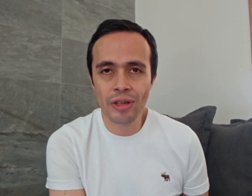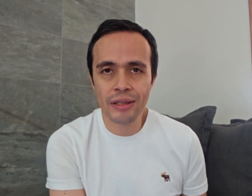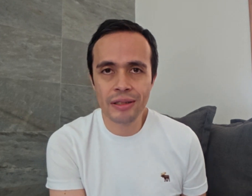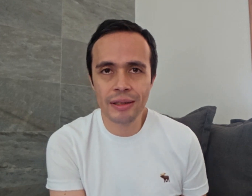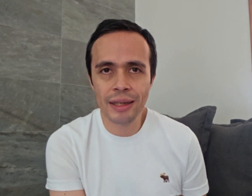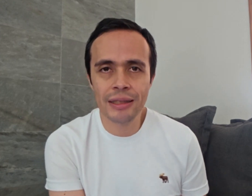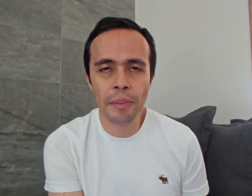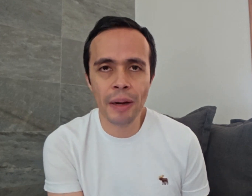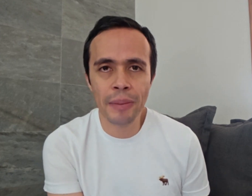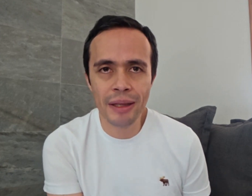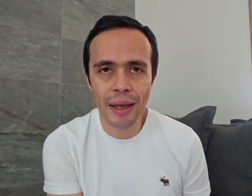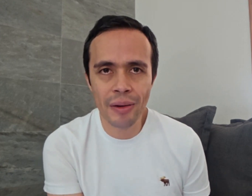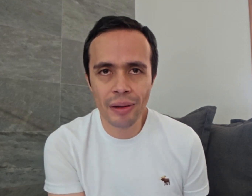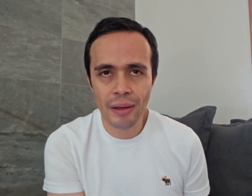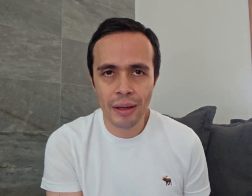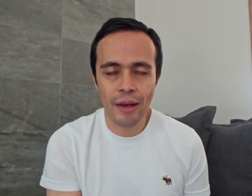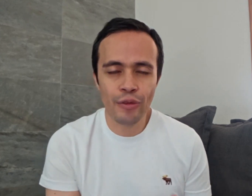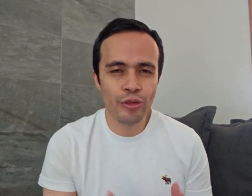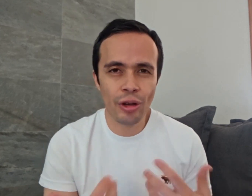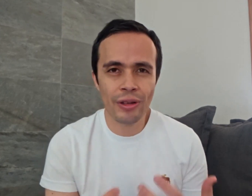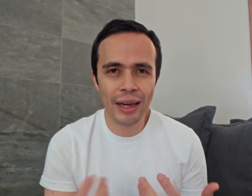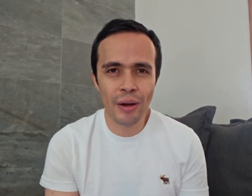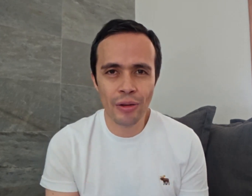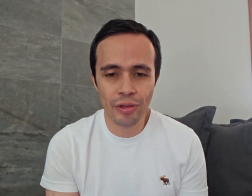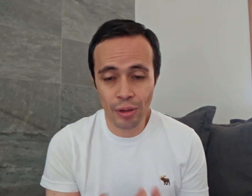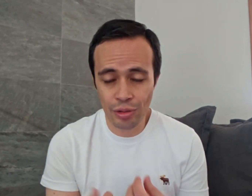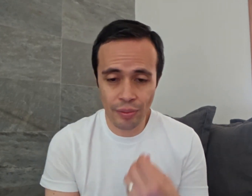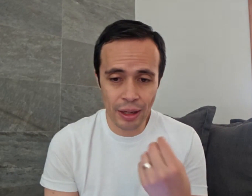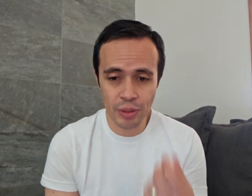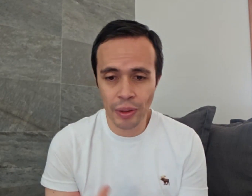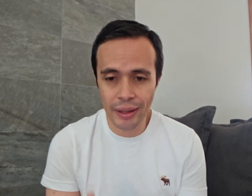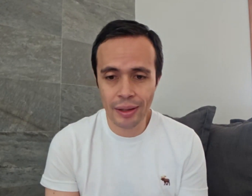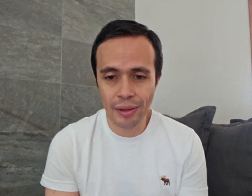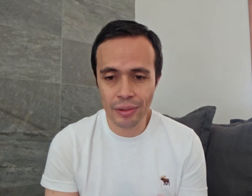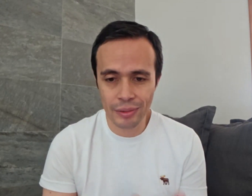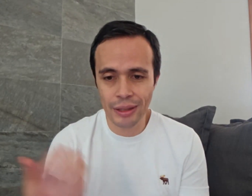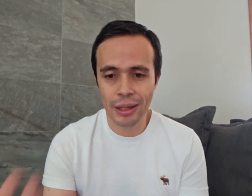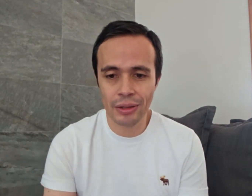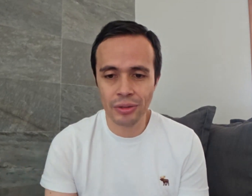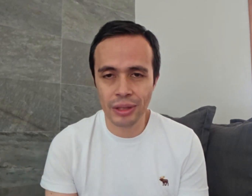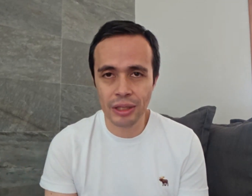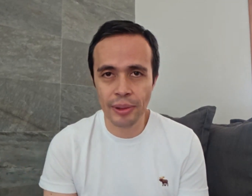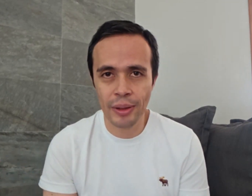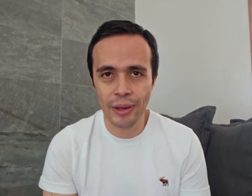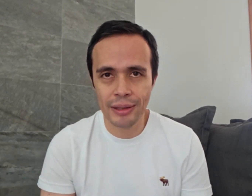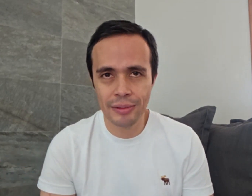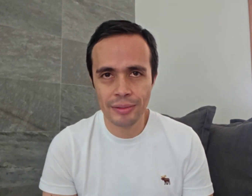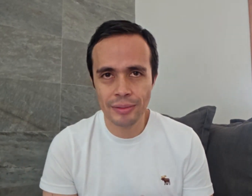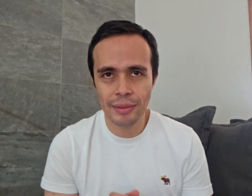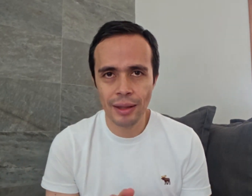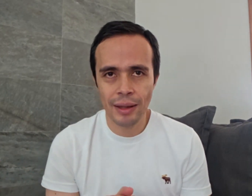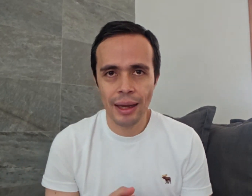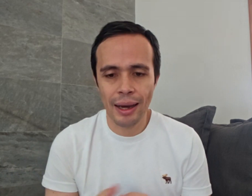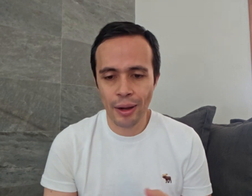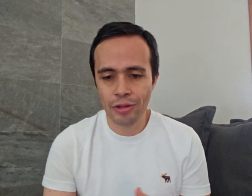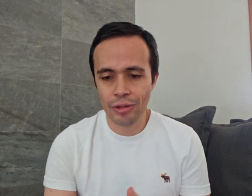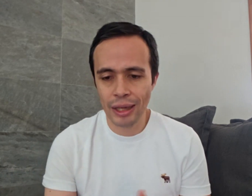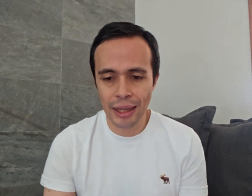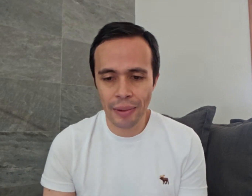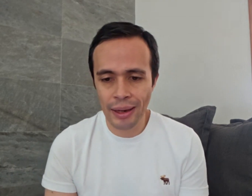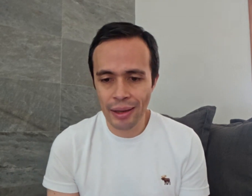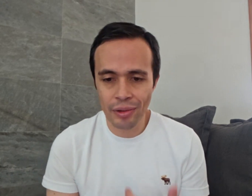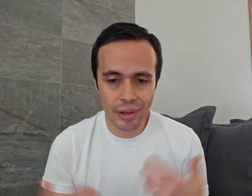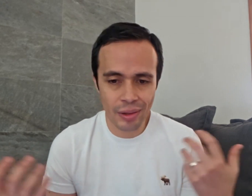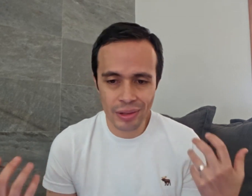muchas cosas que se permitieron en función del negocio. Incluso varios políticos hicieron sus distribuidoras, ¿no? El negocio